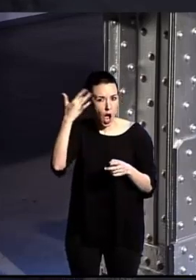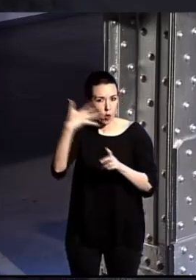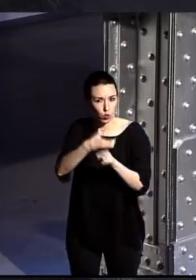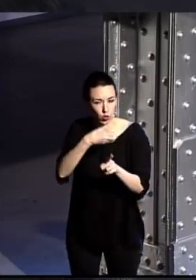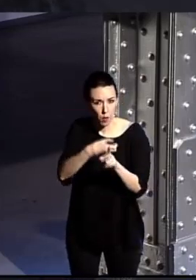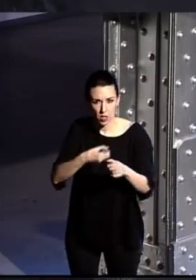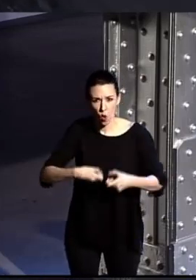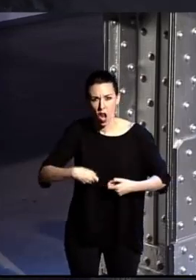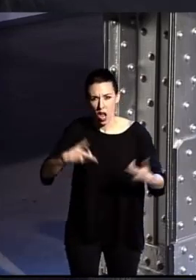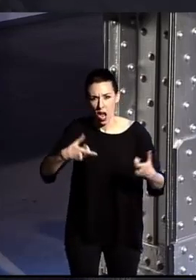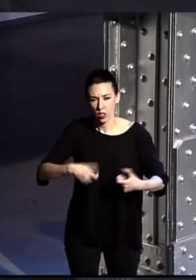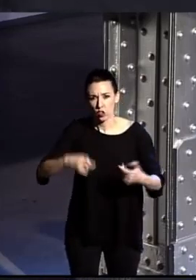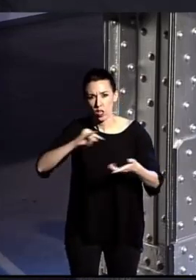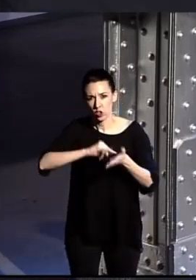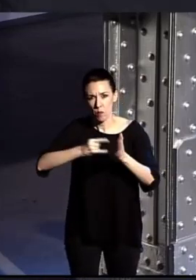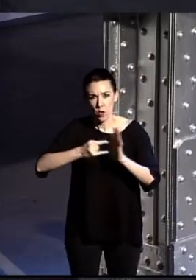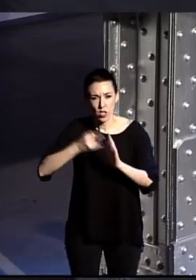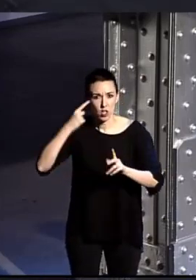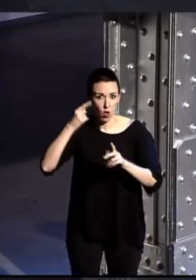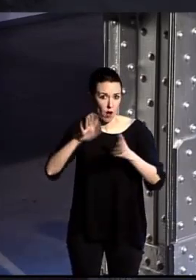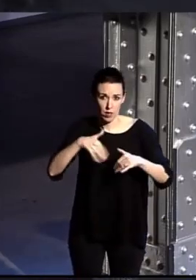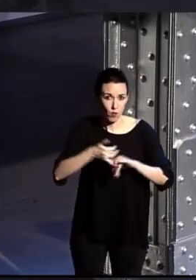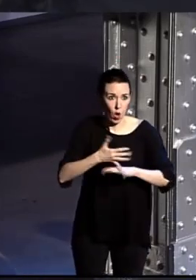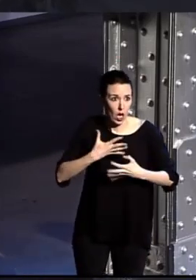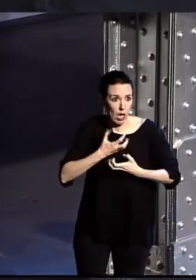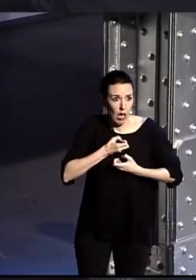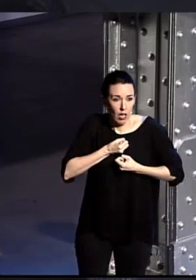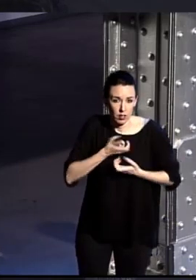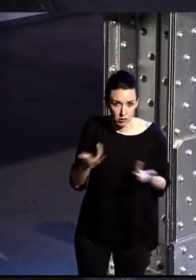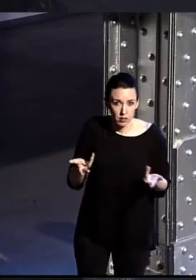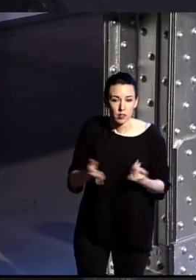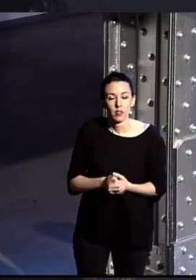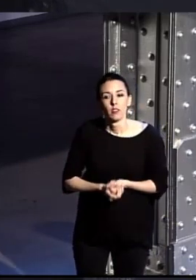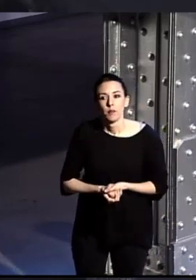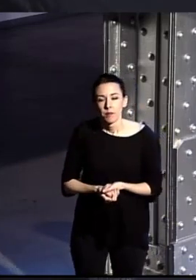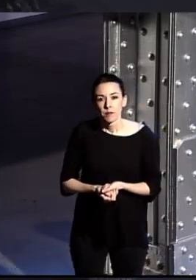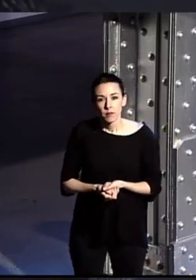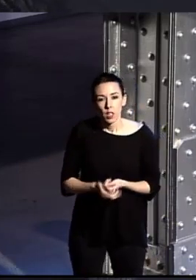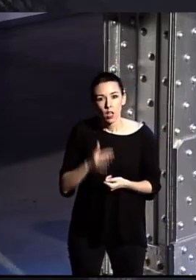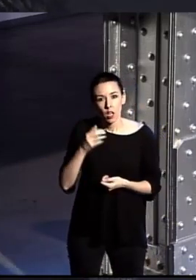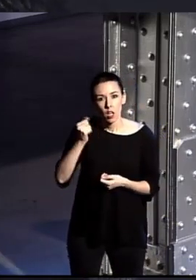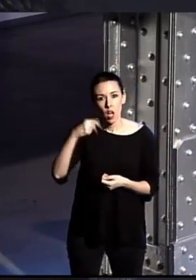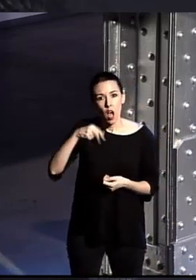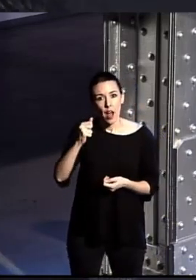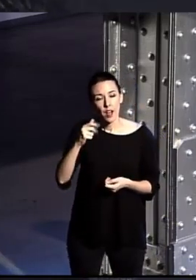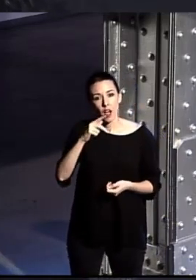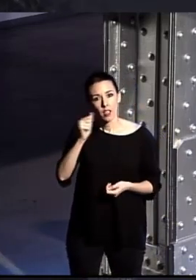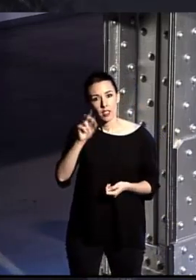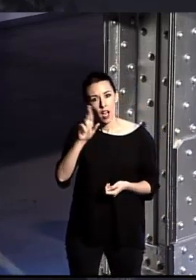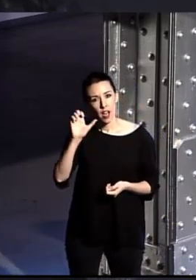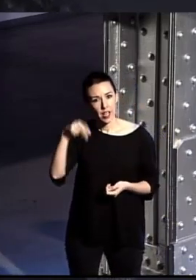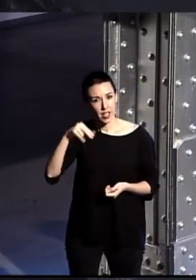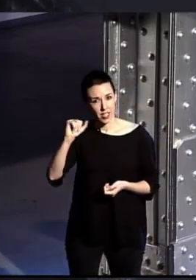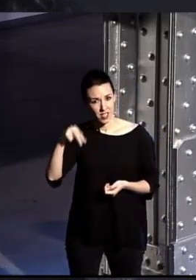gran parte de su fortuna en proyectos para desesperación de su mujer. Claro, Ana Karenina, ¿no?